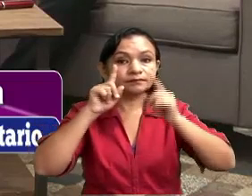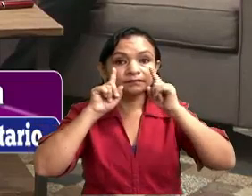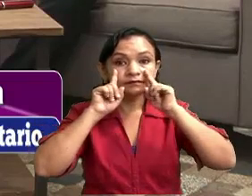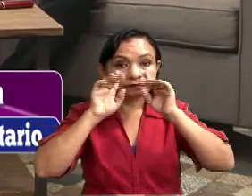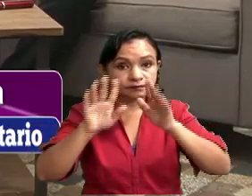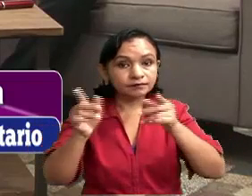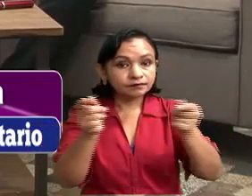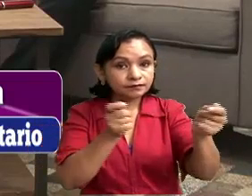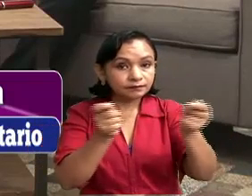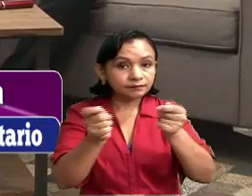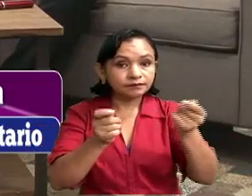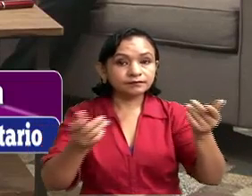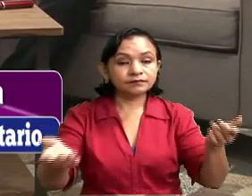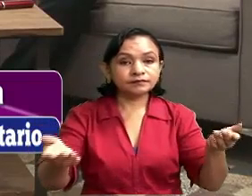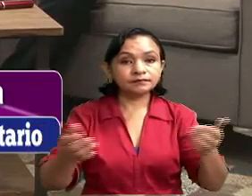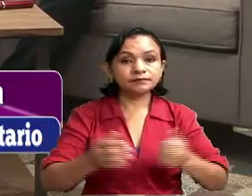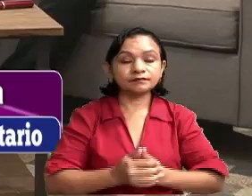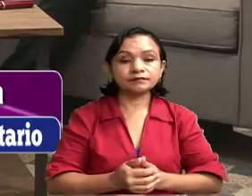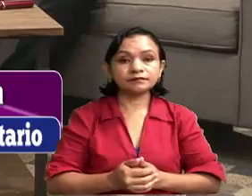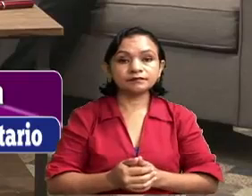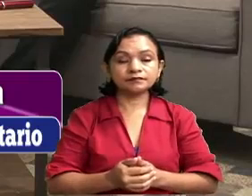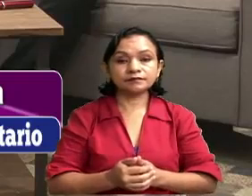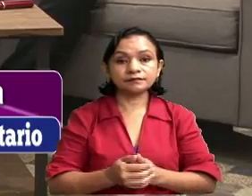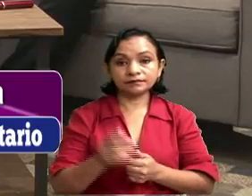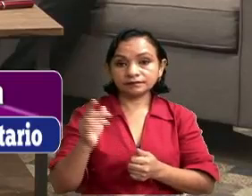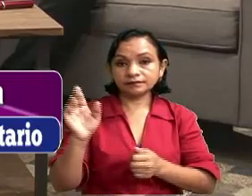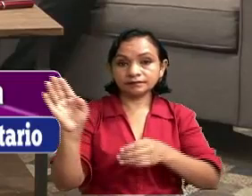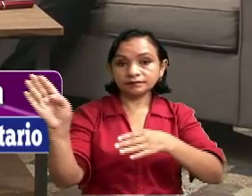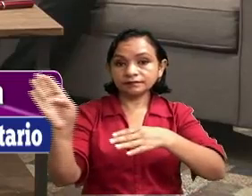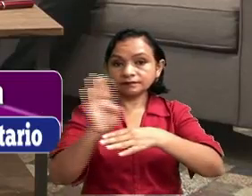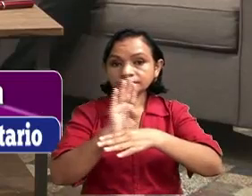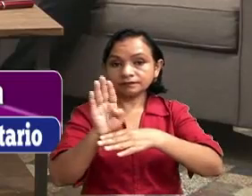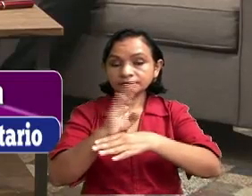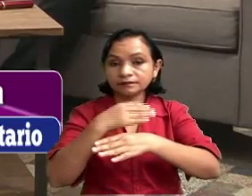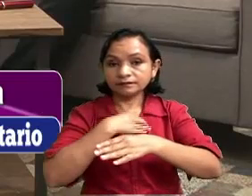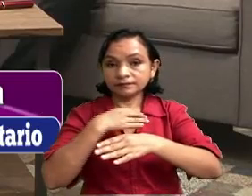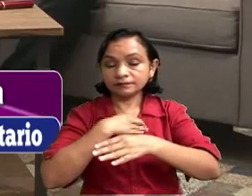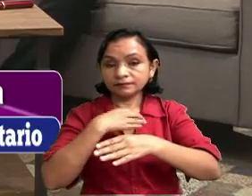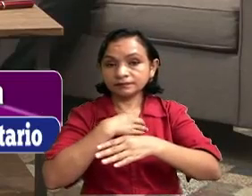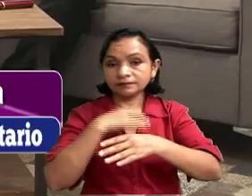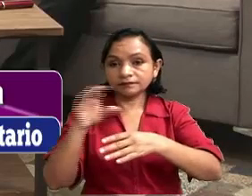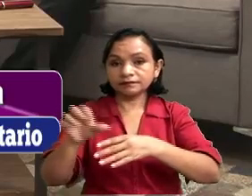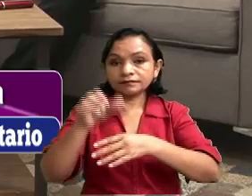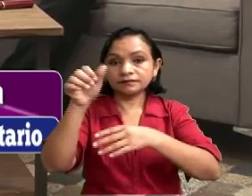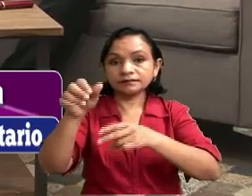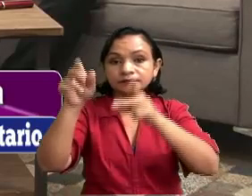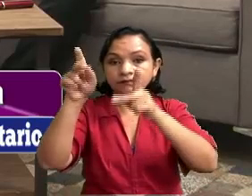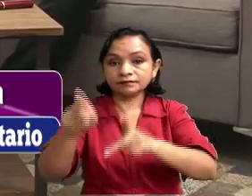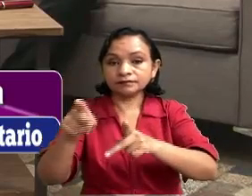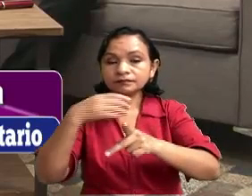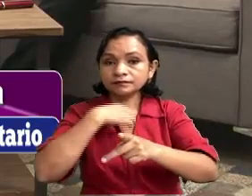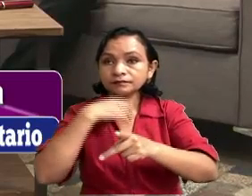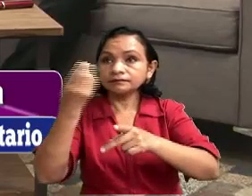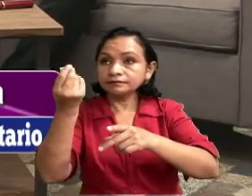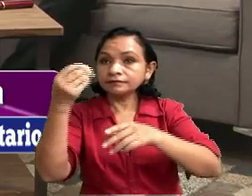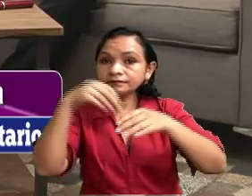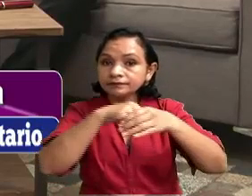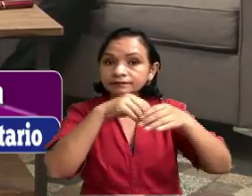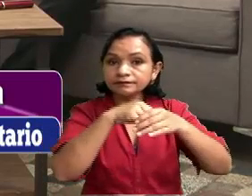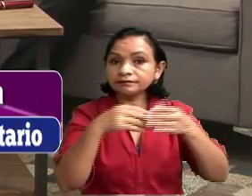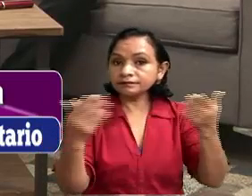O sea, ¿para qué? Por un lado para los bancos y por otro lado para los ahorrantes. Por